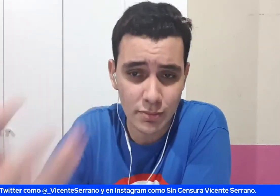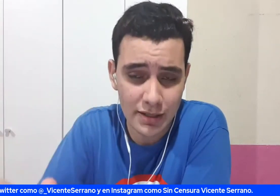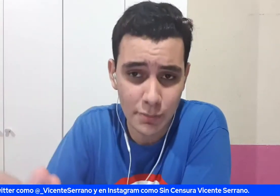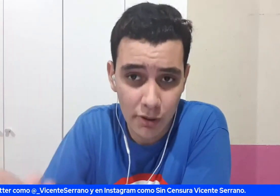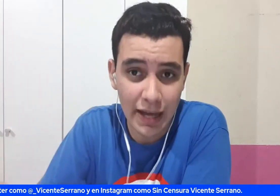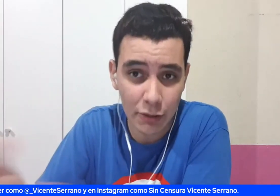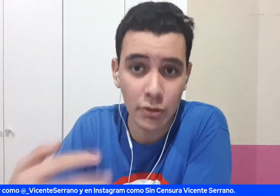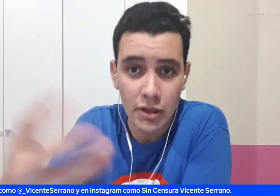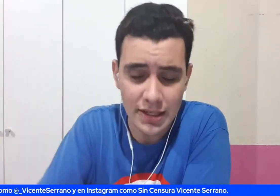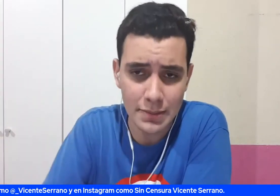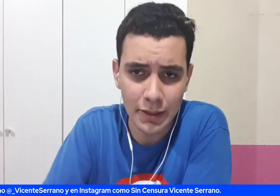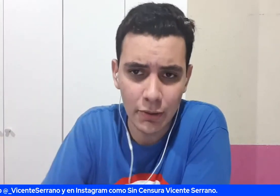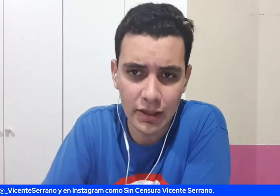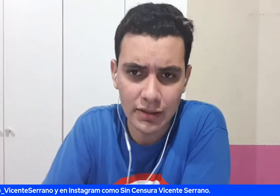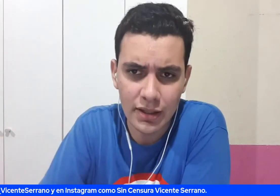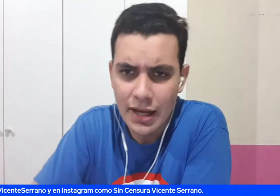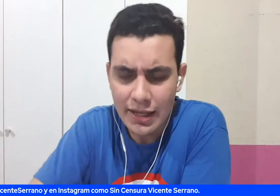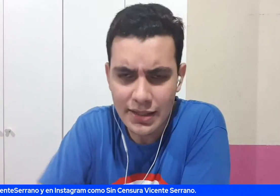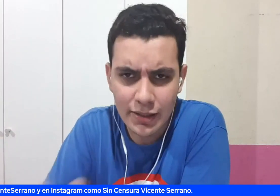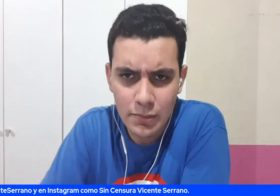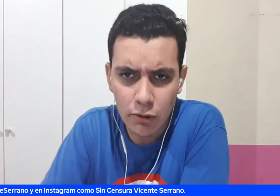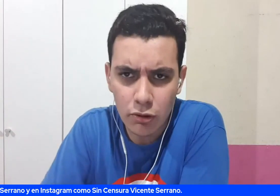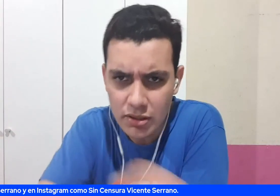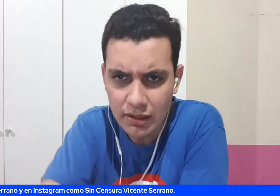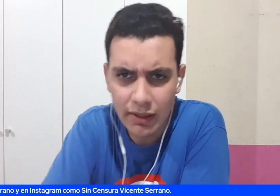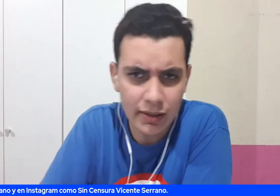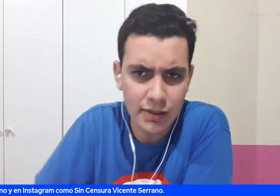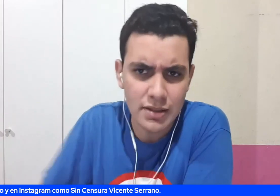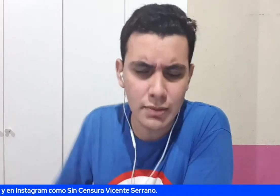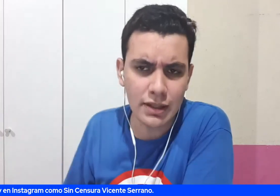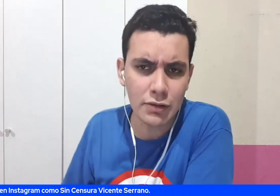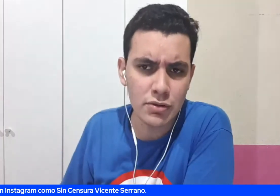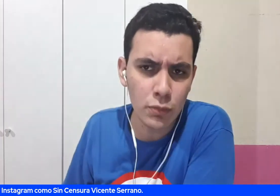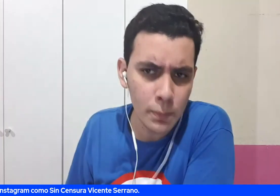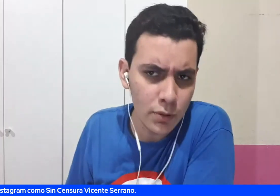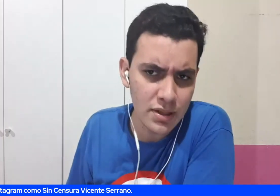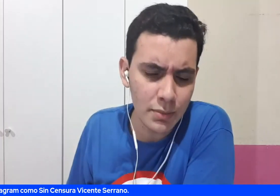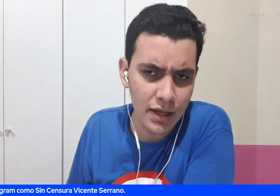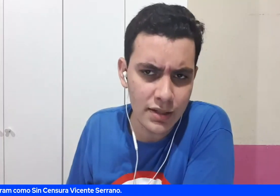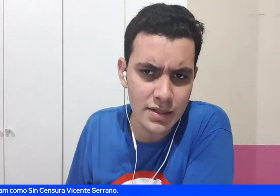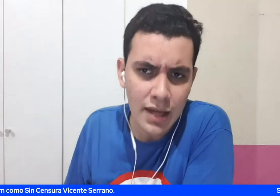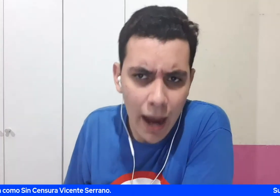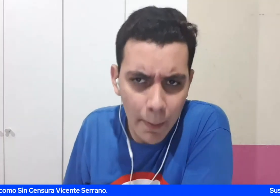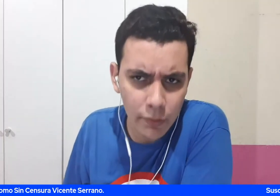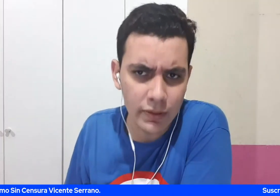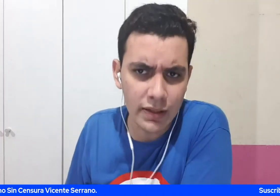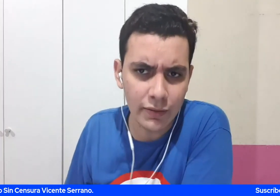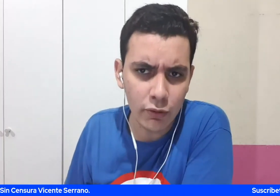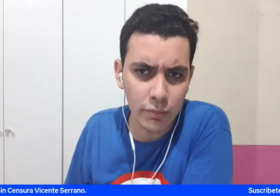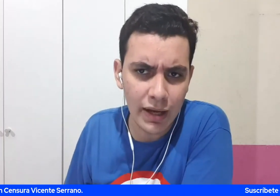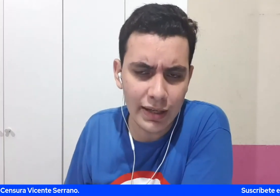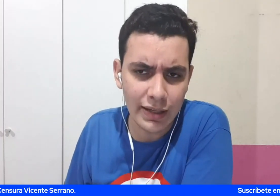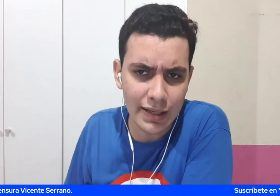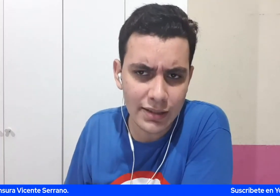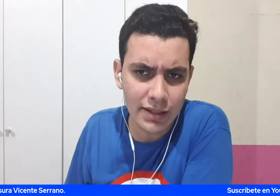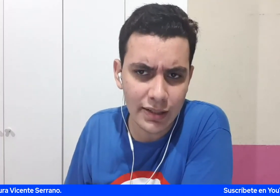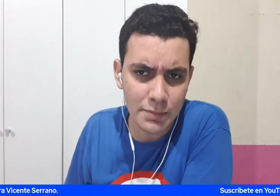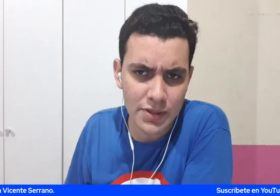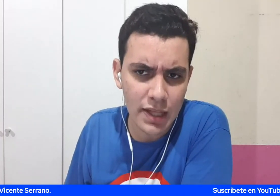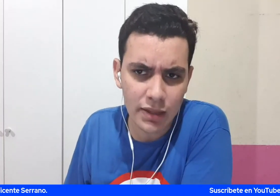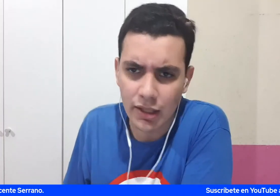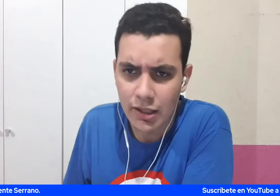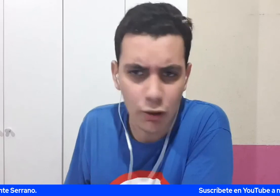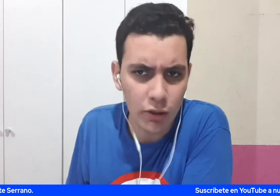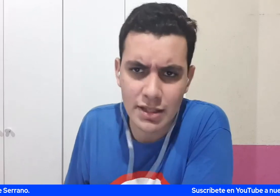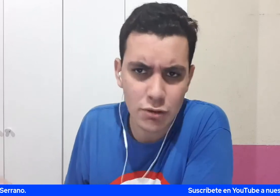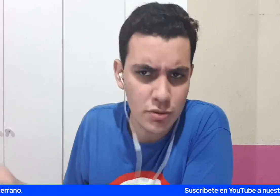la protección de los intereses nacionales, y ni siquiera a la misma intensidad, porque lo de don Lázaro fue una